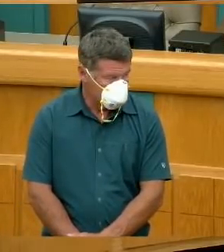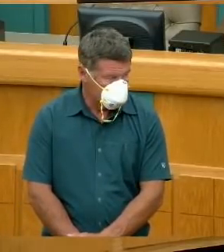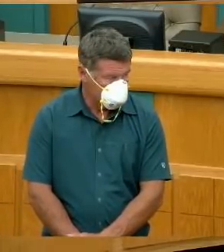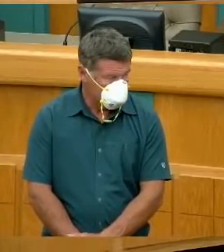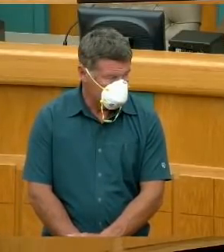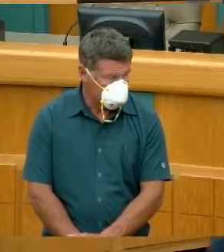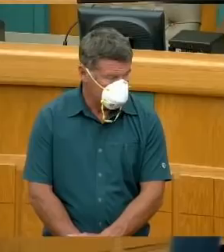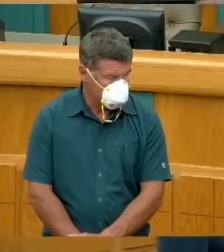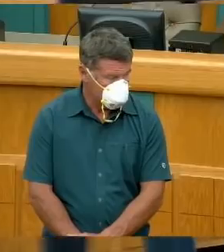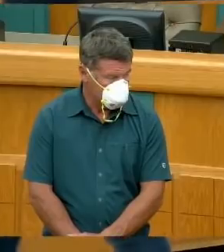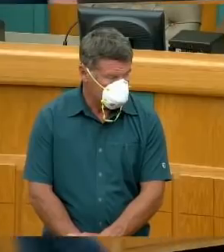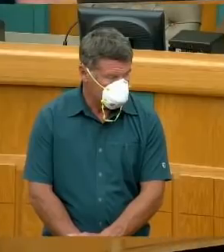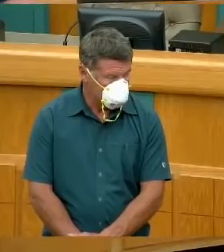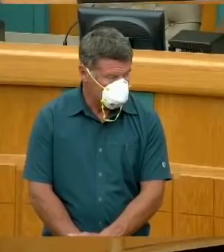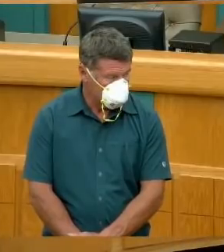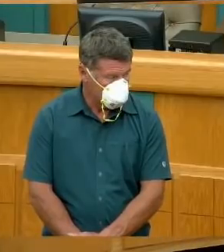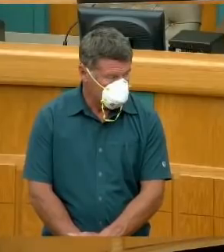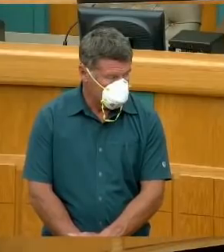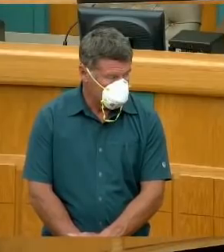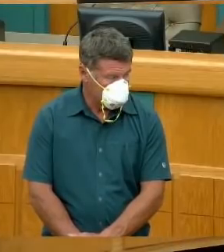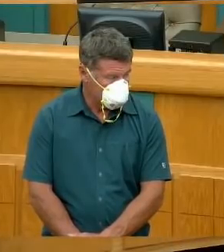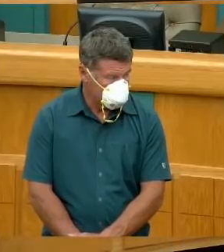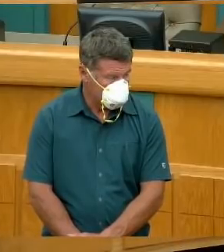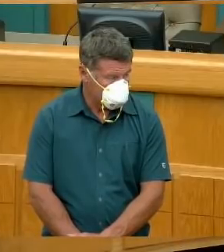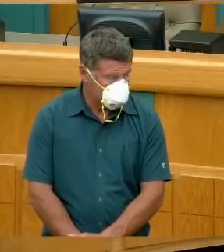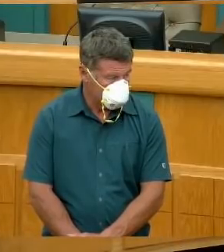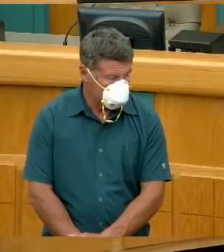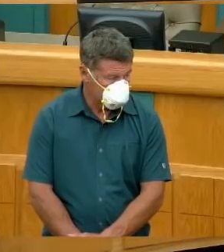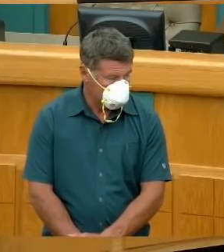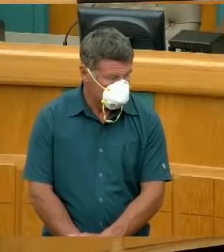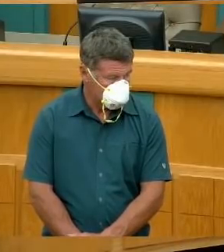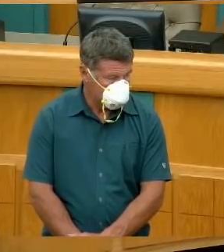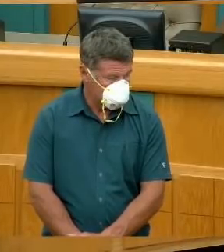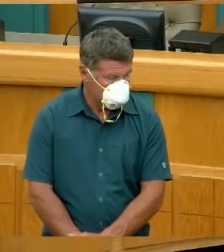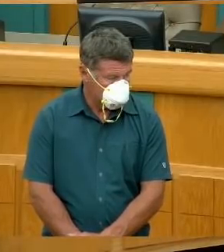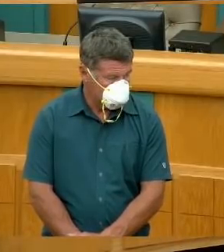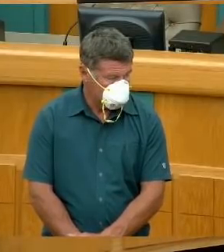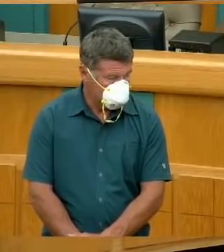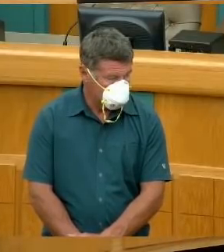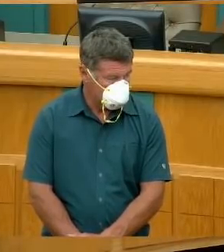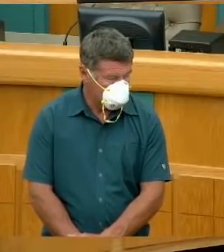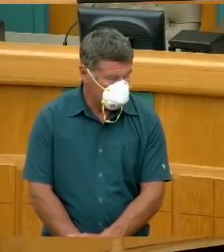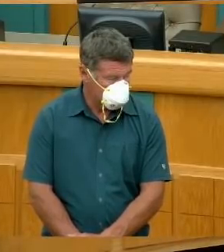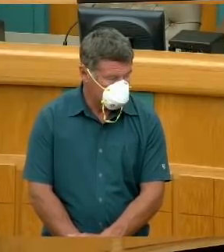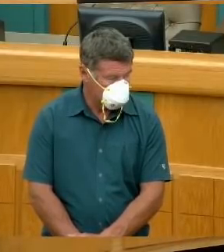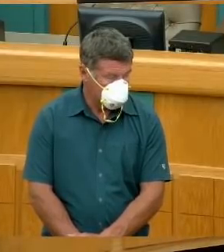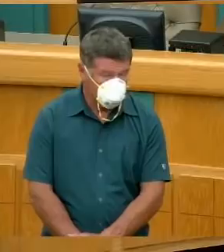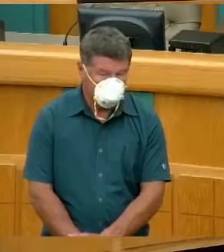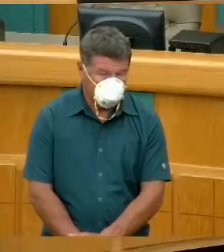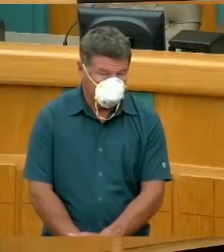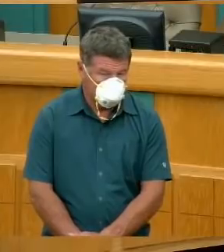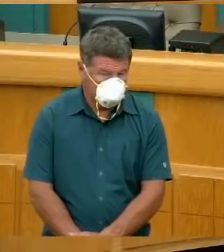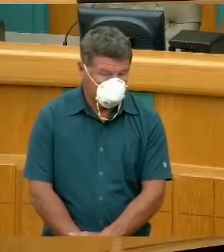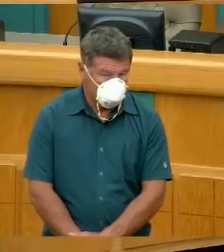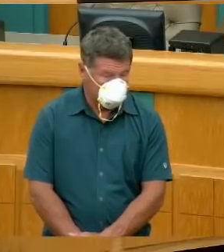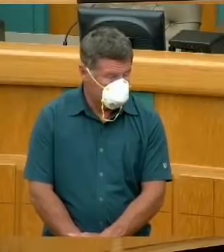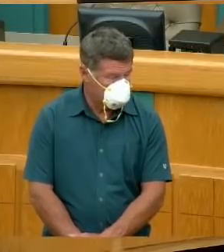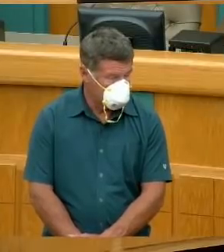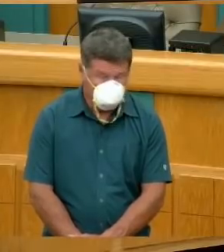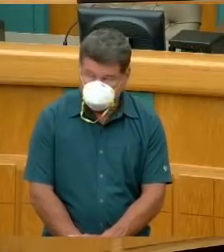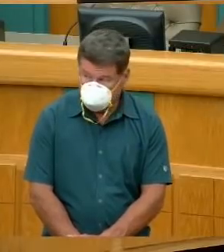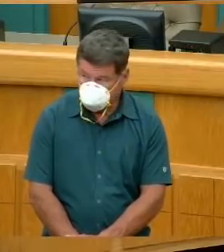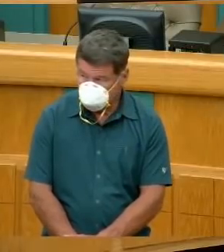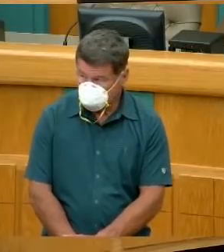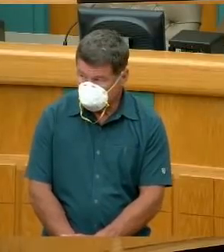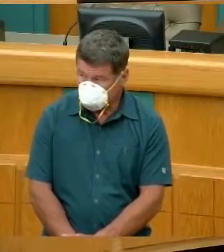si se llega a morder las uñas. Limpia y desinfecte objetos frecuentemente tocados. Todos los días tomamos decisiones y se resume